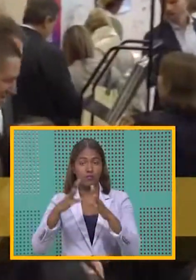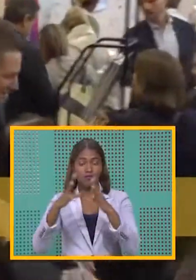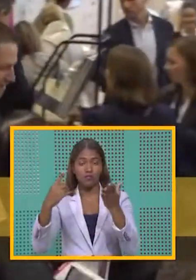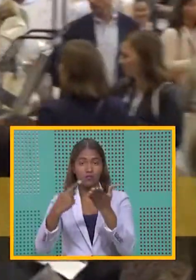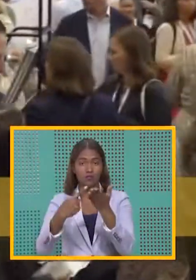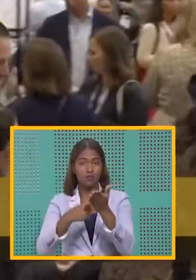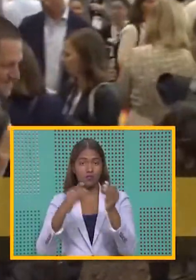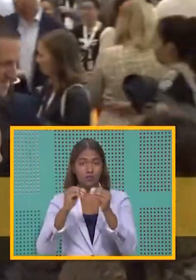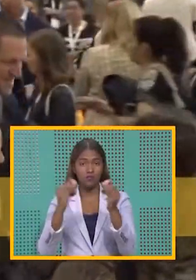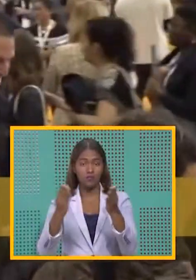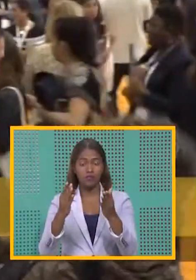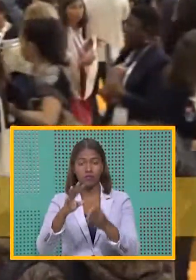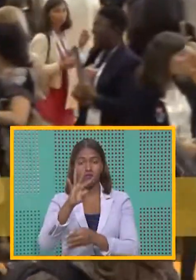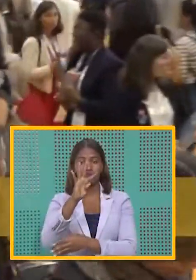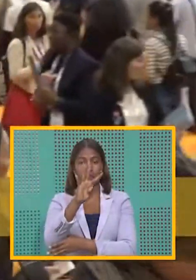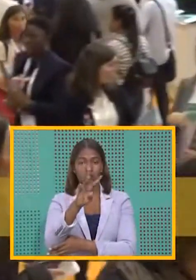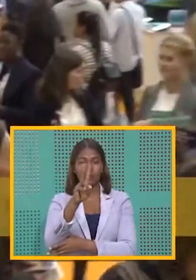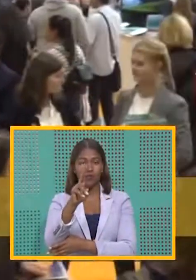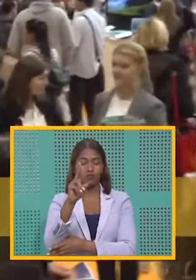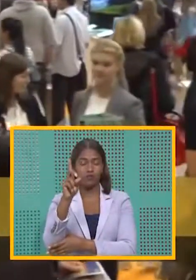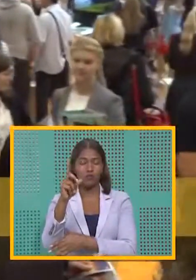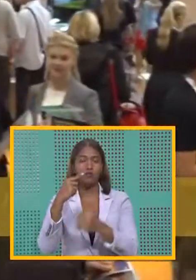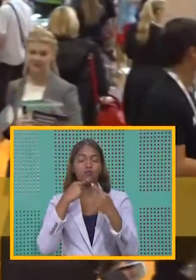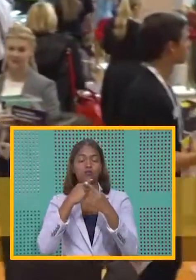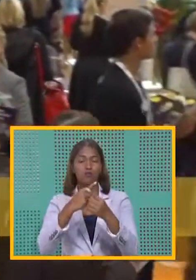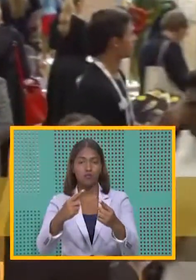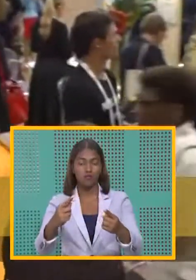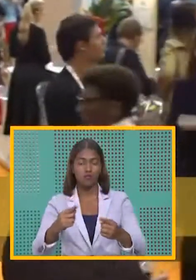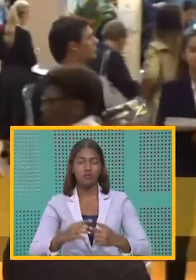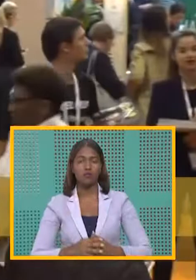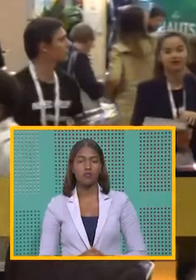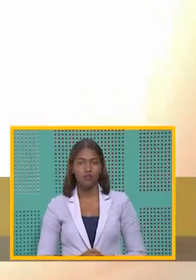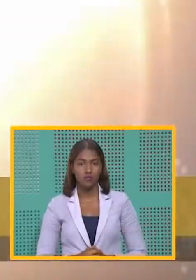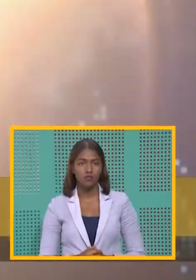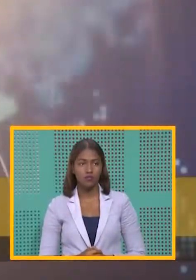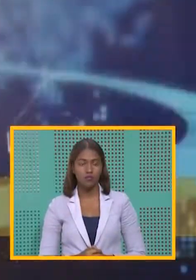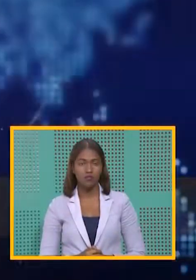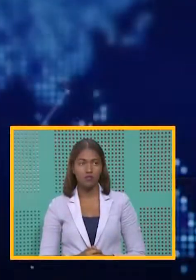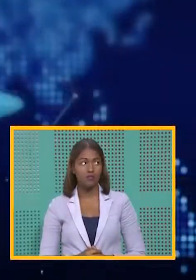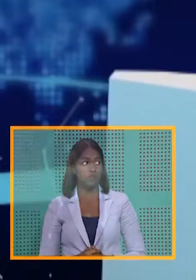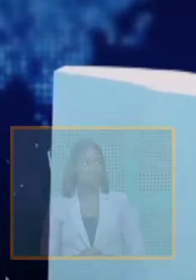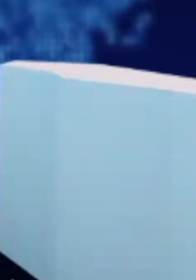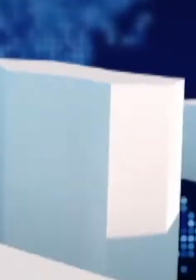mucho más aquí en 4RD Noticias.